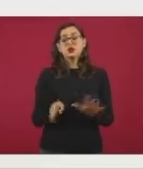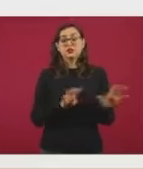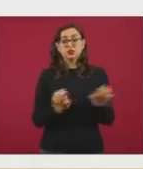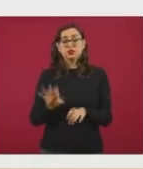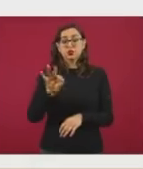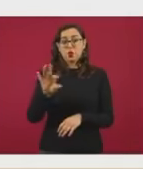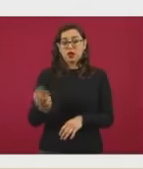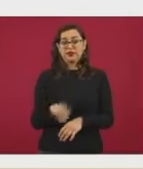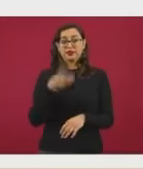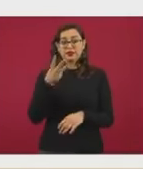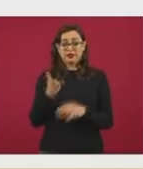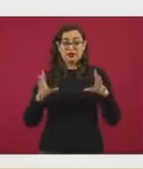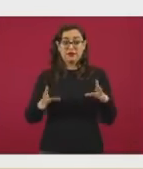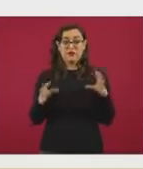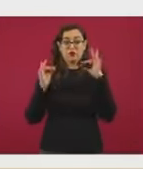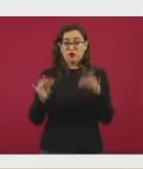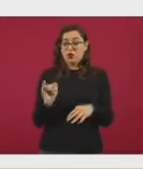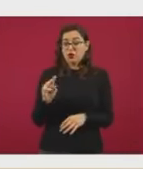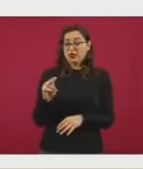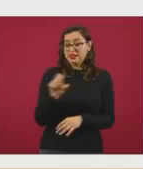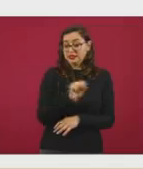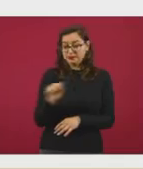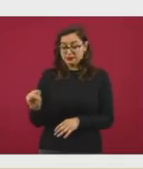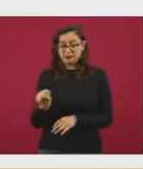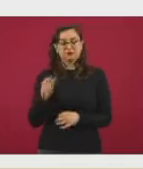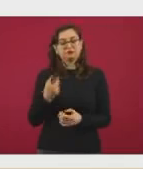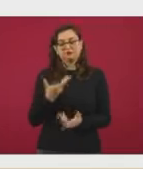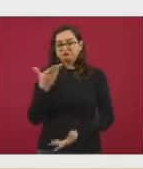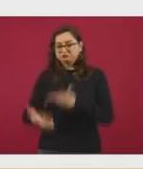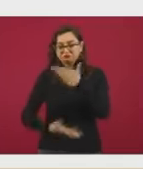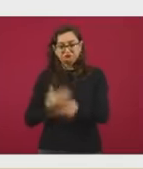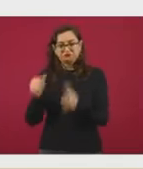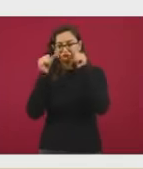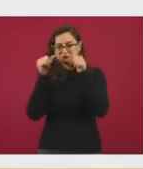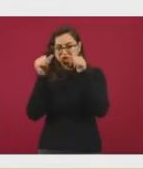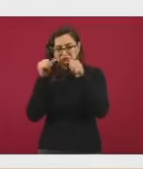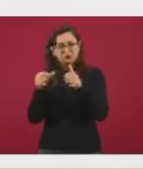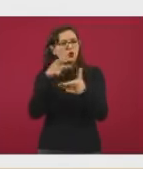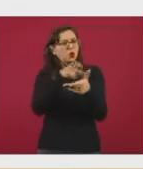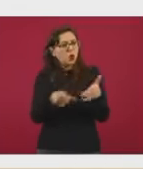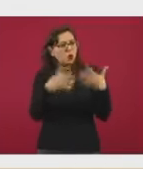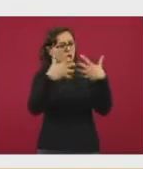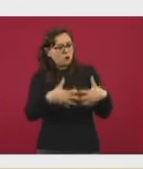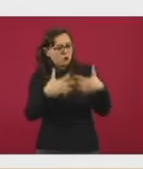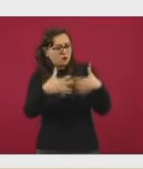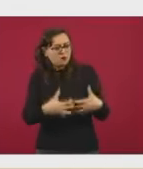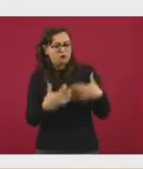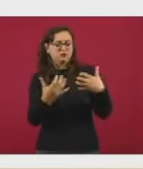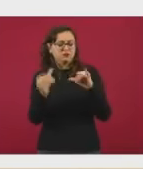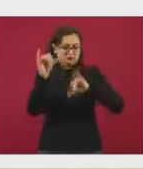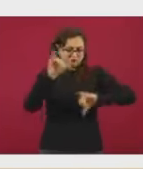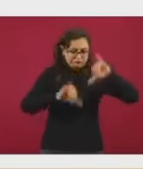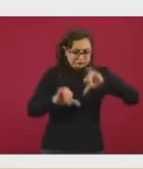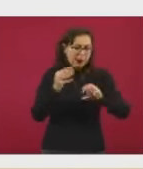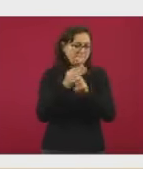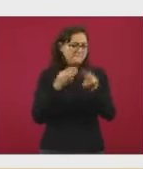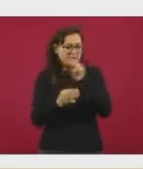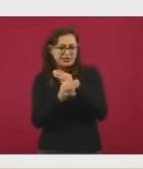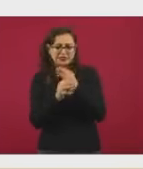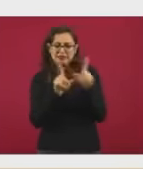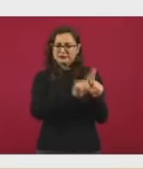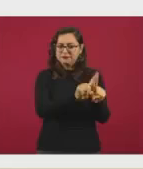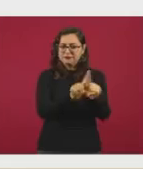Social daba de manera directa estos servicios, es decir, compraba los equipos, tenía insumos,